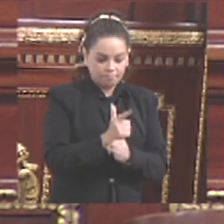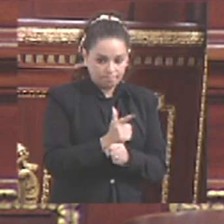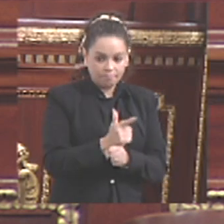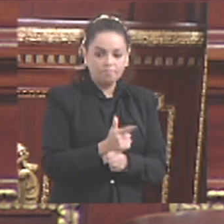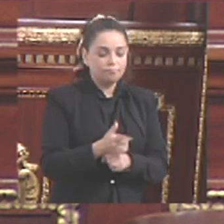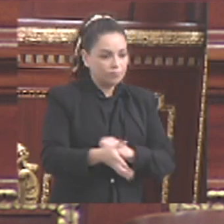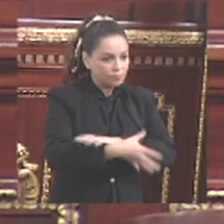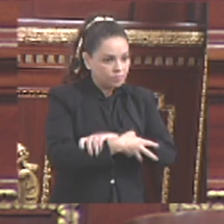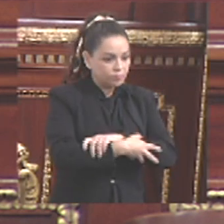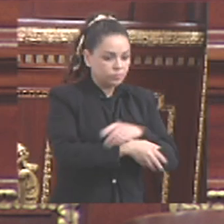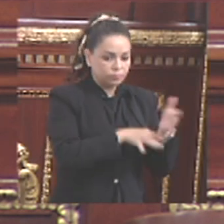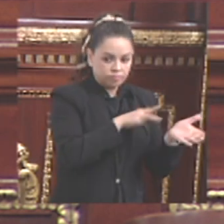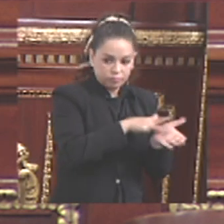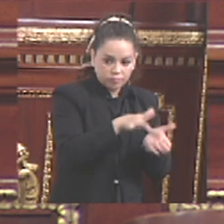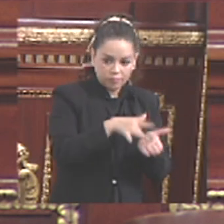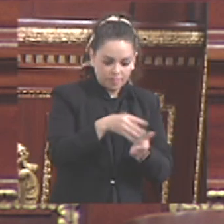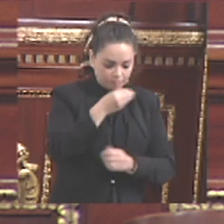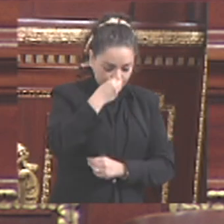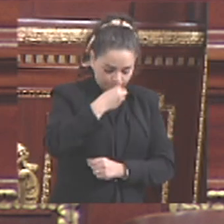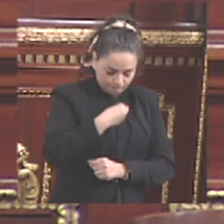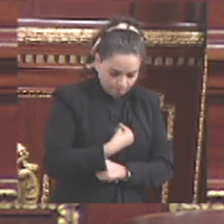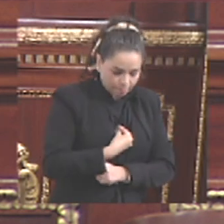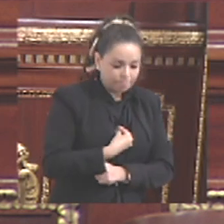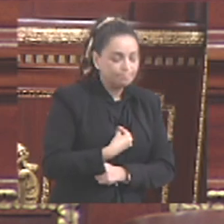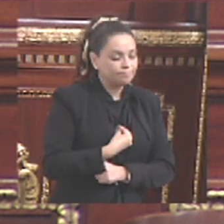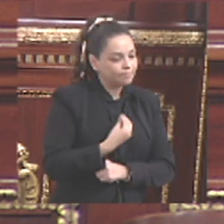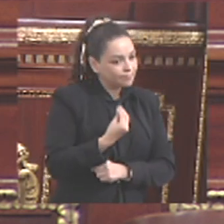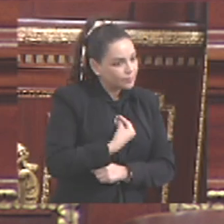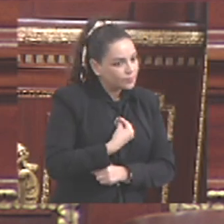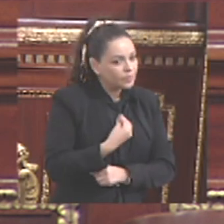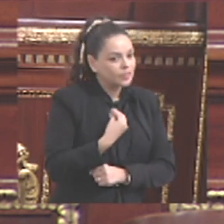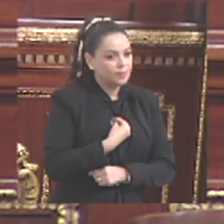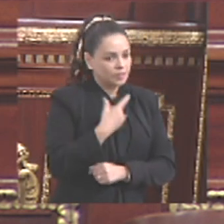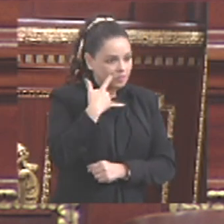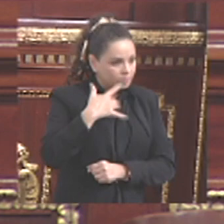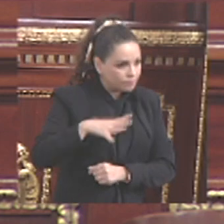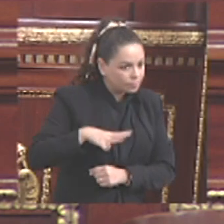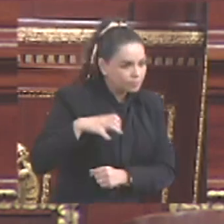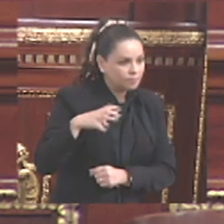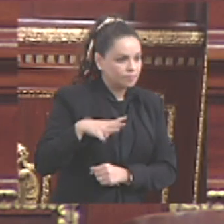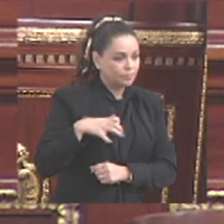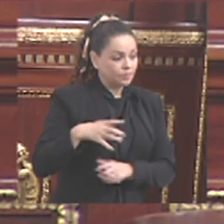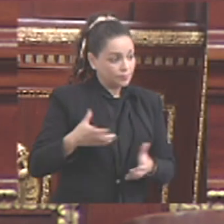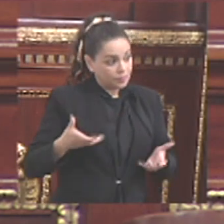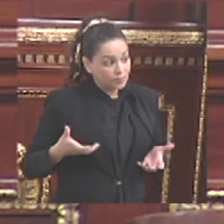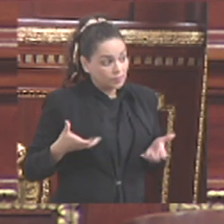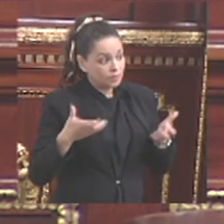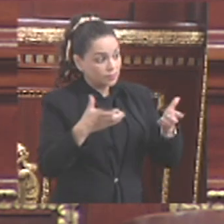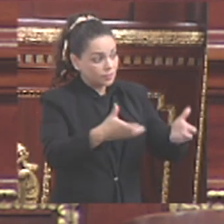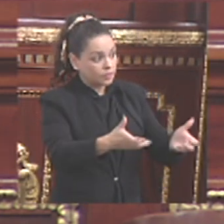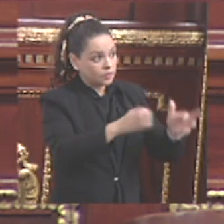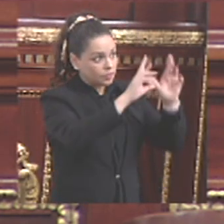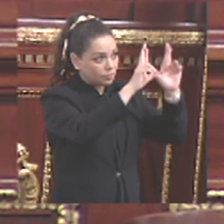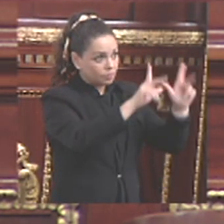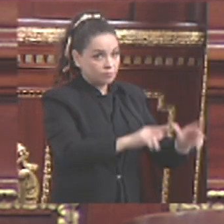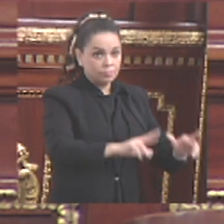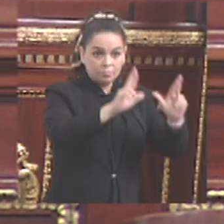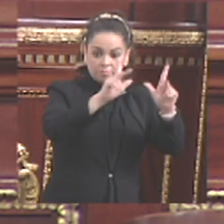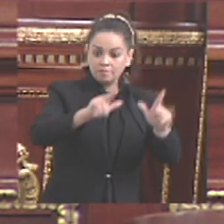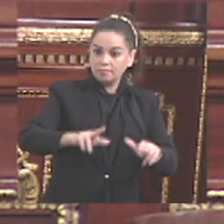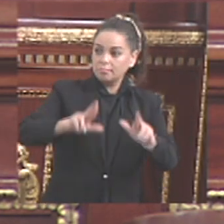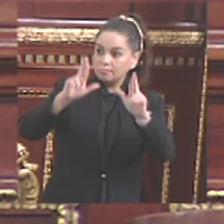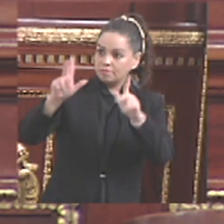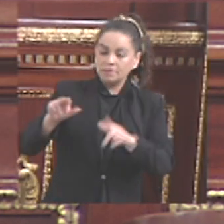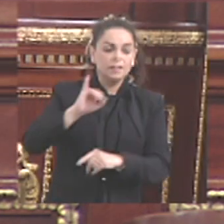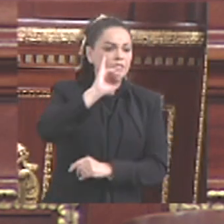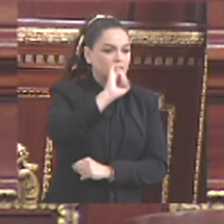nos dejó cicatrices imborrables. Las calles se llenaron de escombros, pero también se llenaron de héroes.